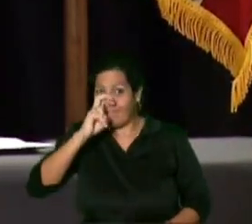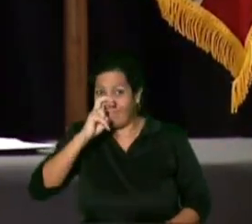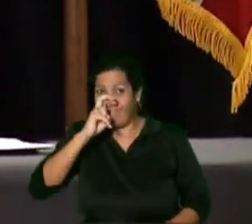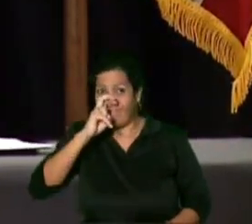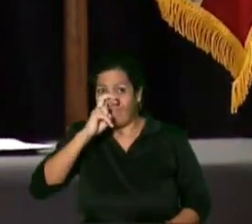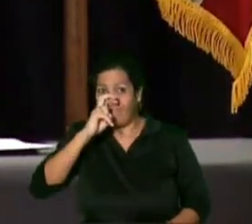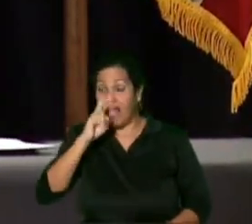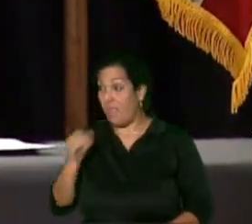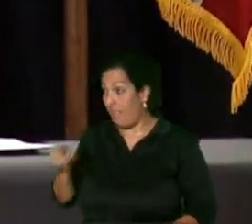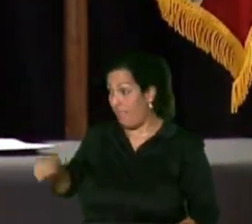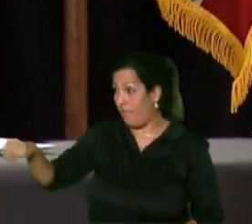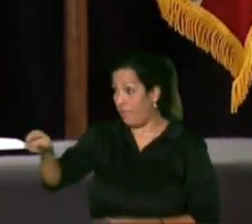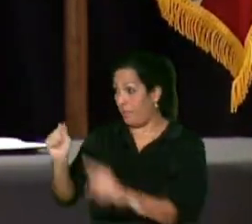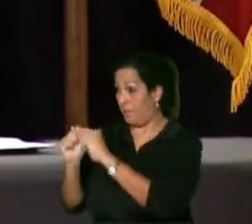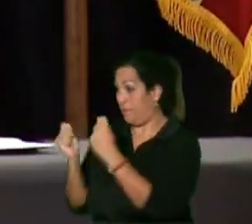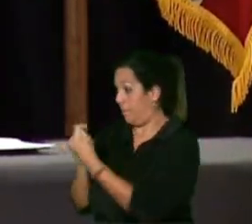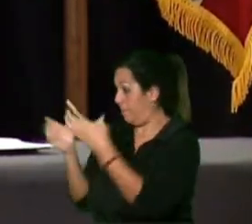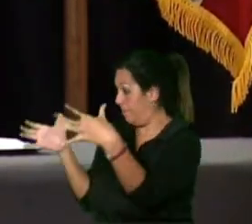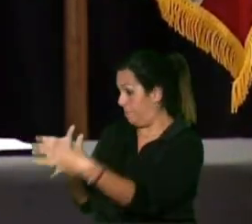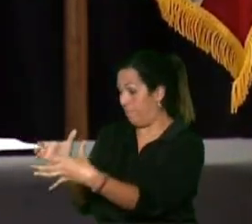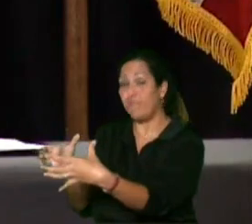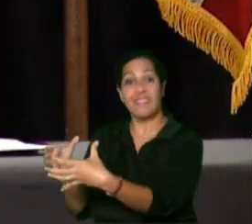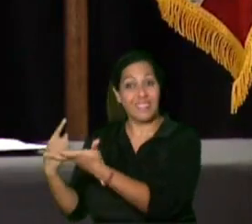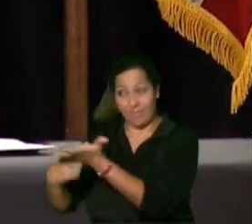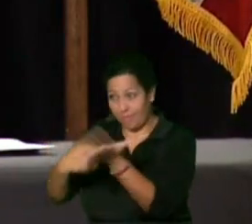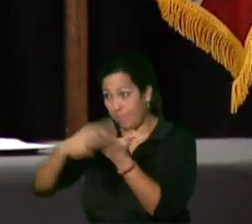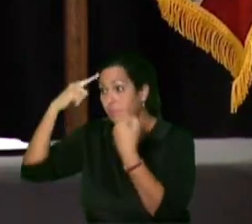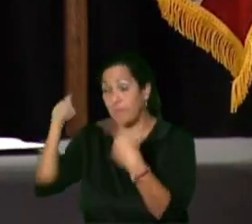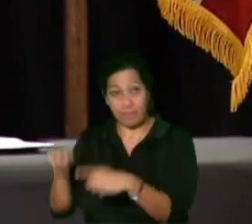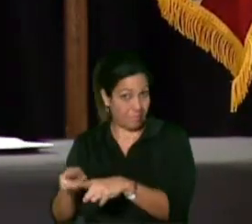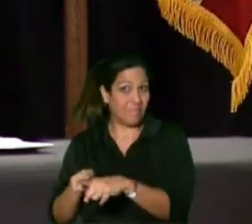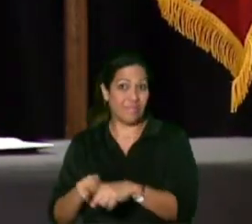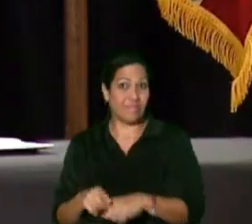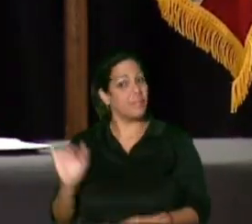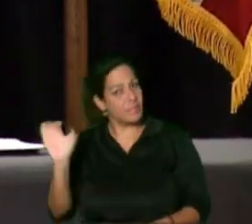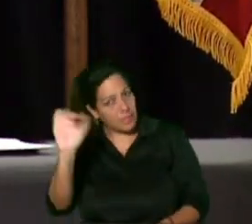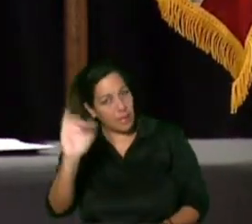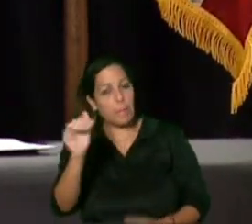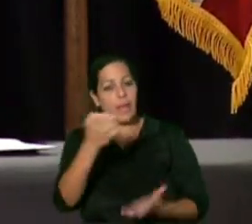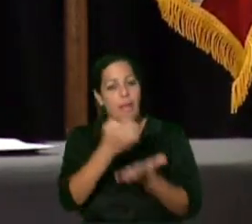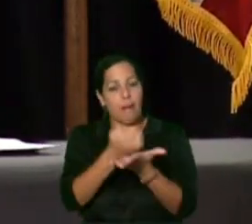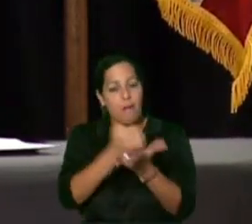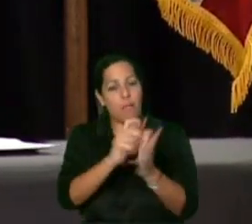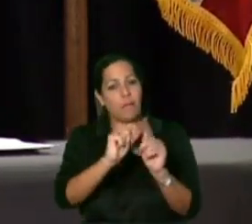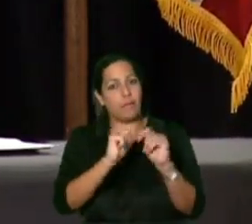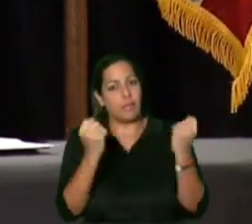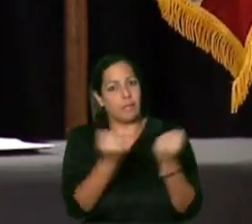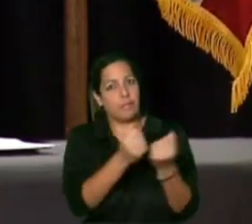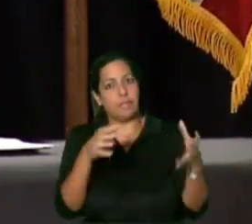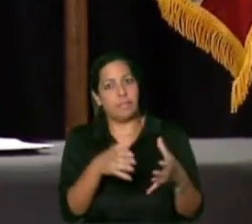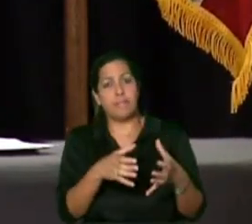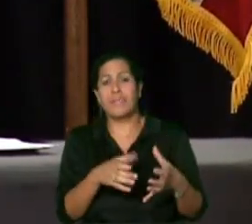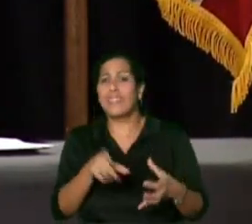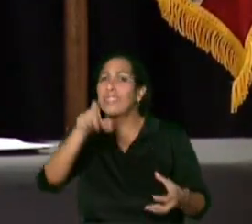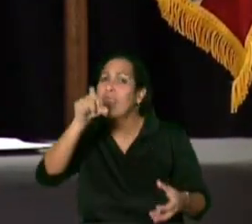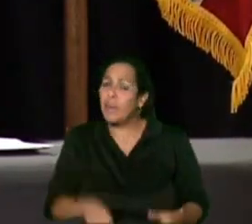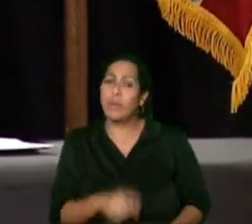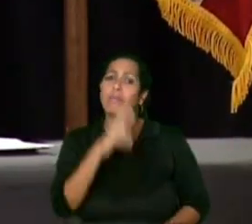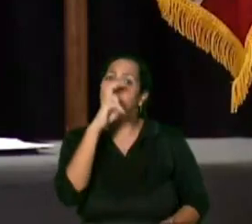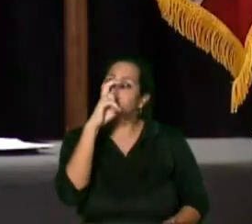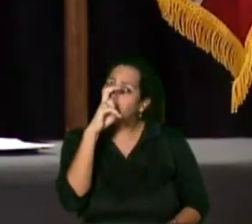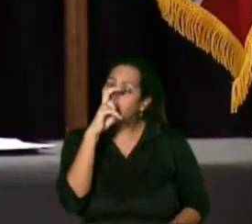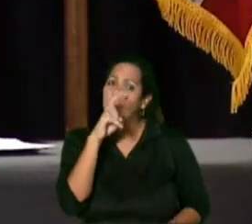la petición tanto del Task Force médico como del Task Force económico. Tenemos que ser muy rigurosos en que la